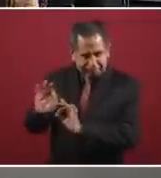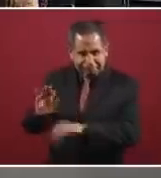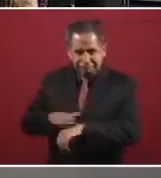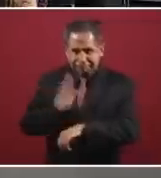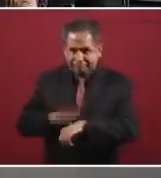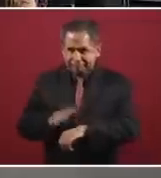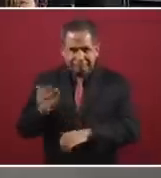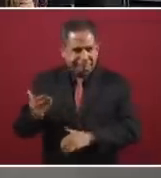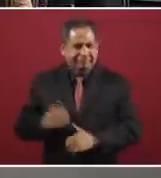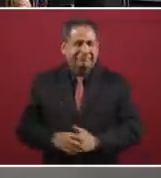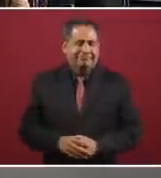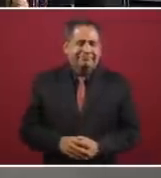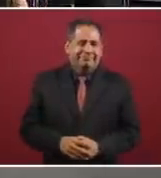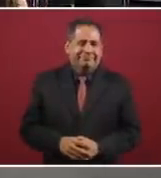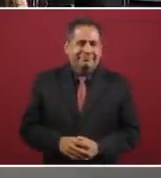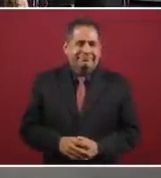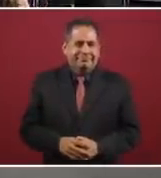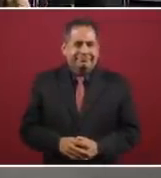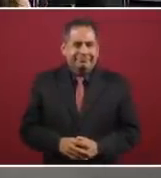Bueno,